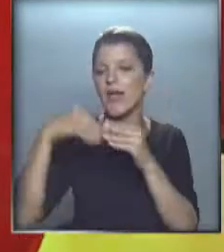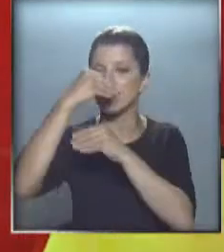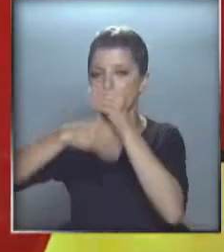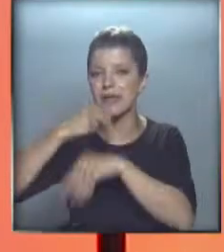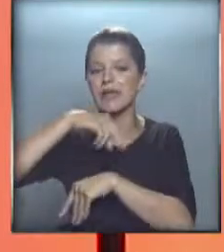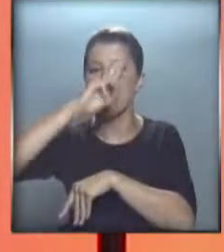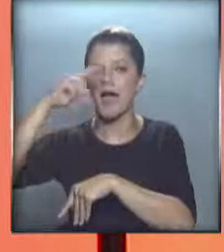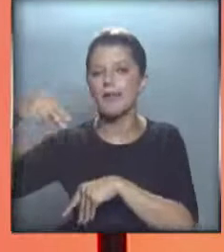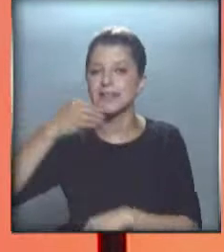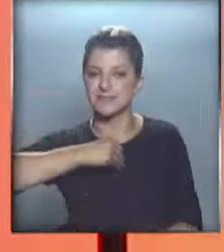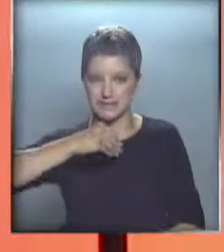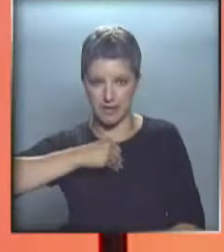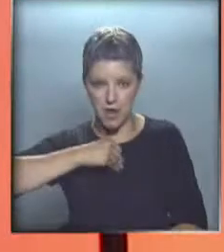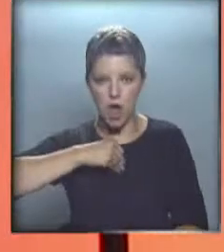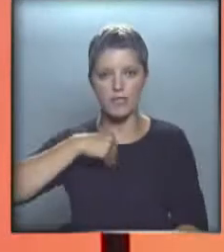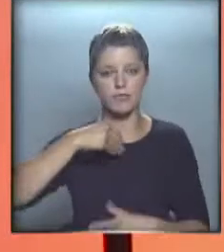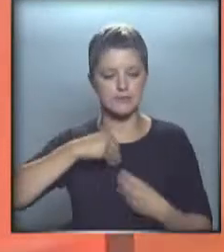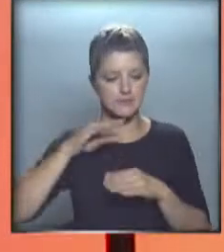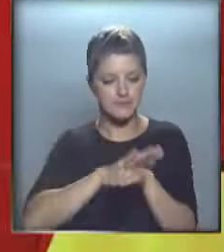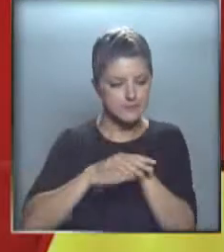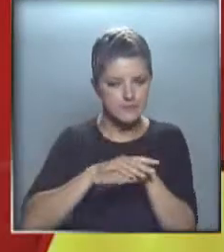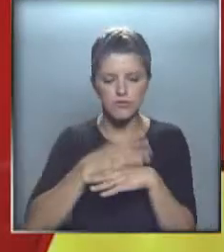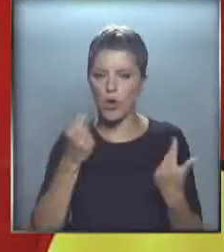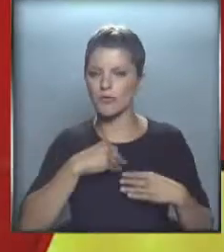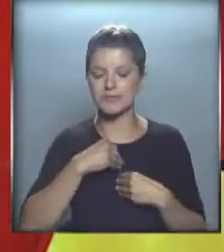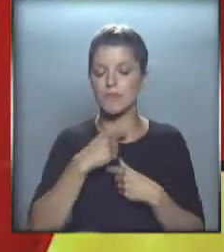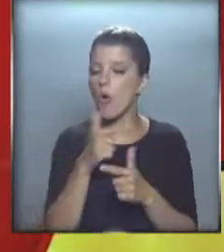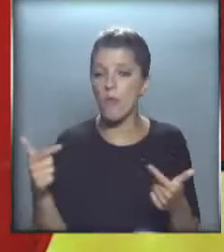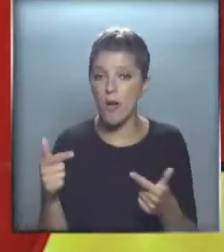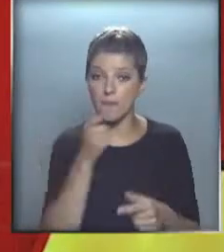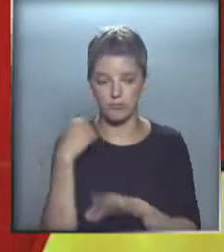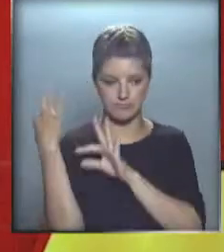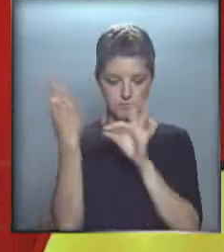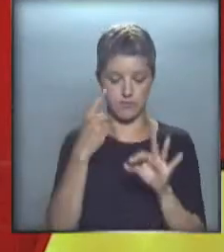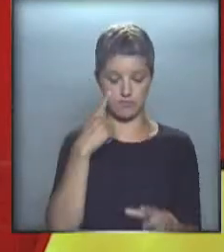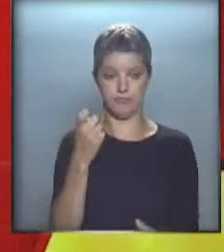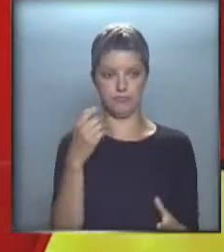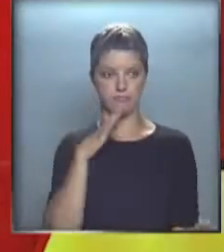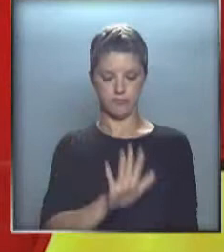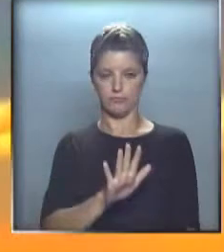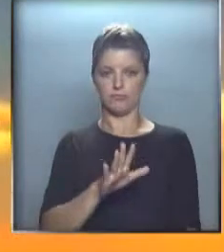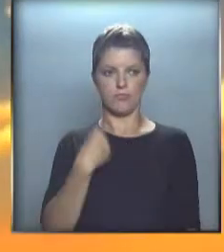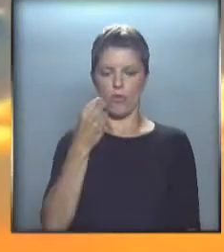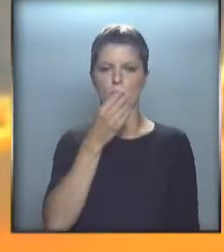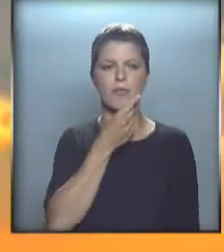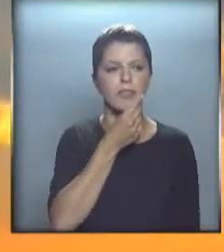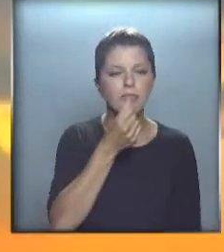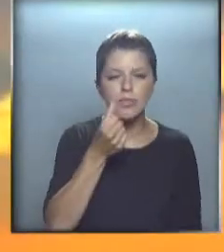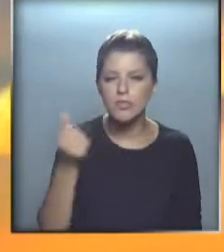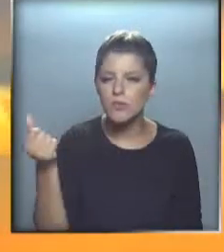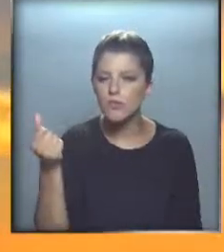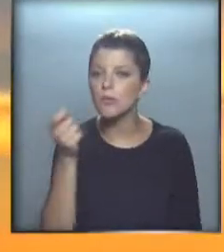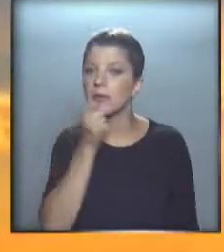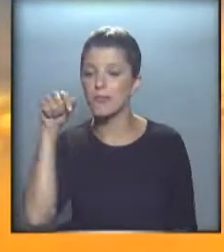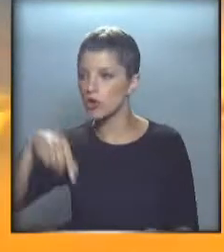entonces, tienen sensaciones ni sentimientos. Cuando llegan acá se sorprenden de todo, hasta de los gustos, porque... Claro, no, se ve que tenían una comida particular. Claro,